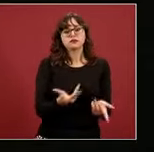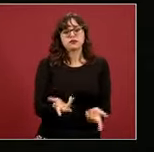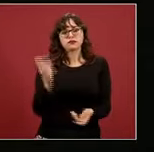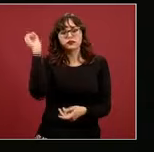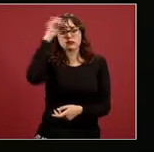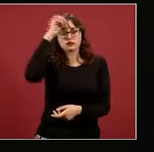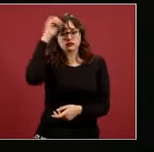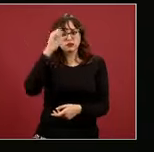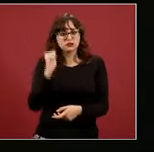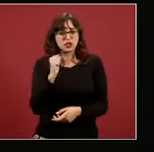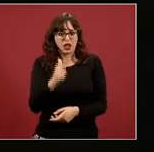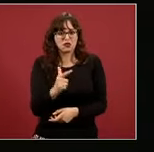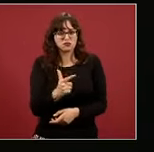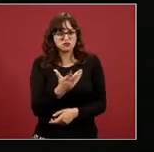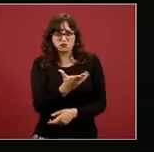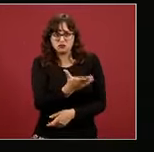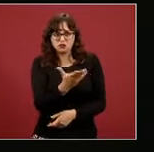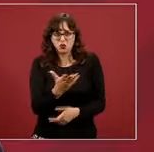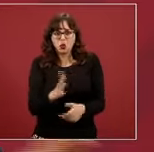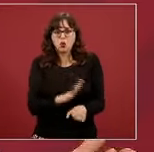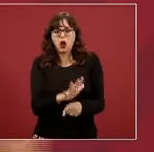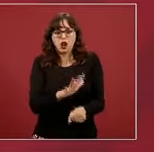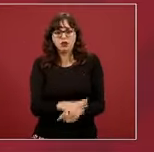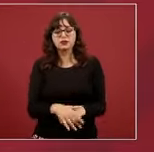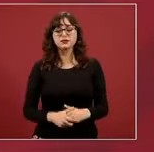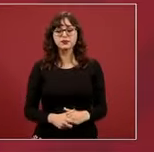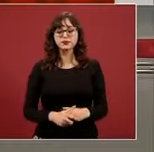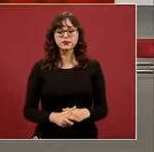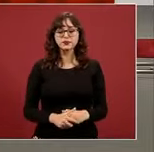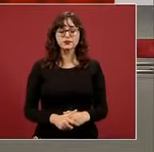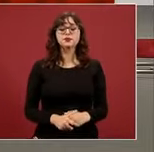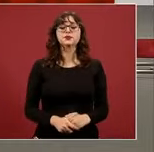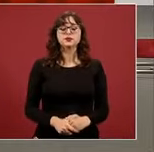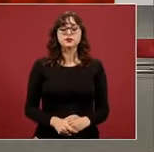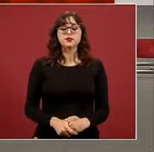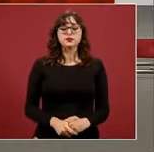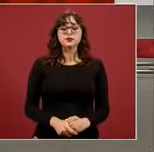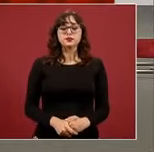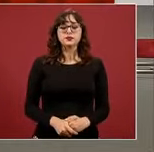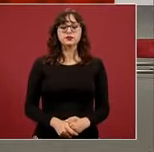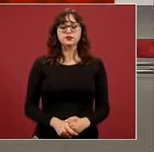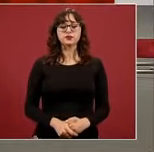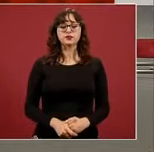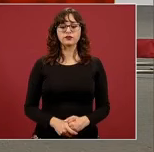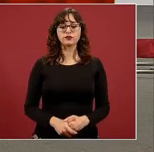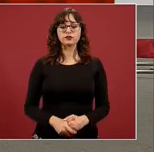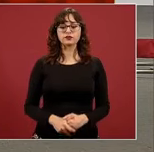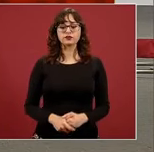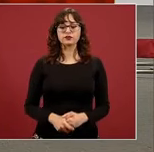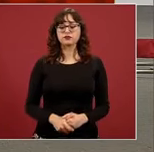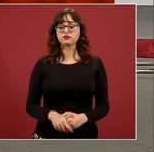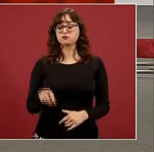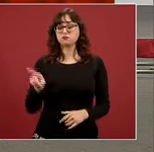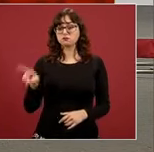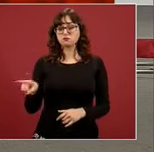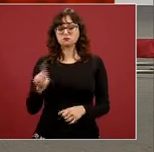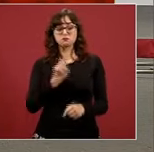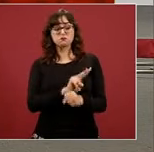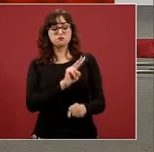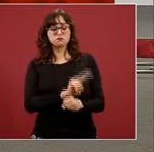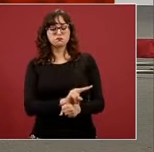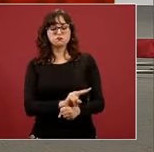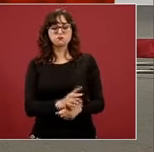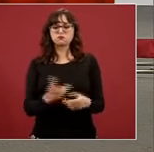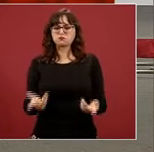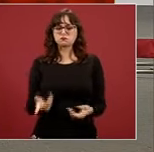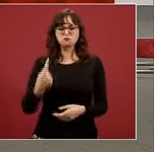señalamientos que se le hacen. Gracias. Sí. Bueno, la publicación de la auditoría, nosotros lo podemos